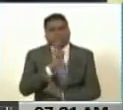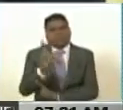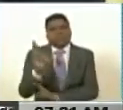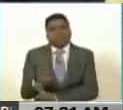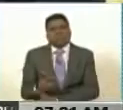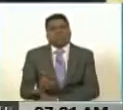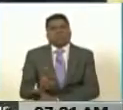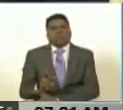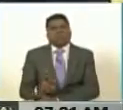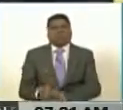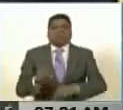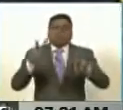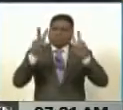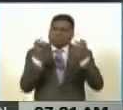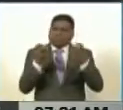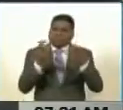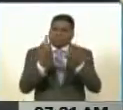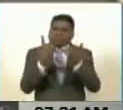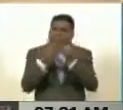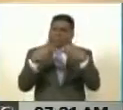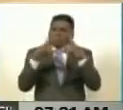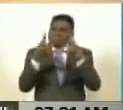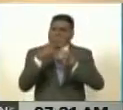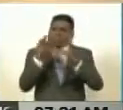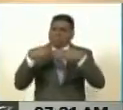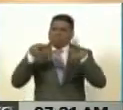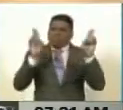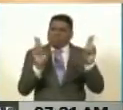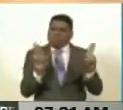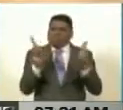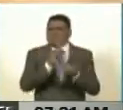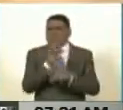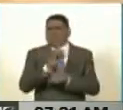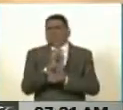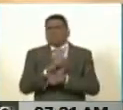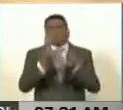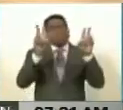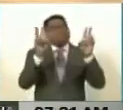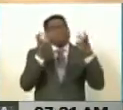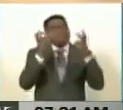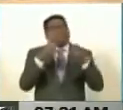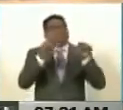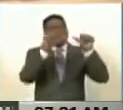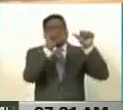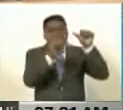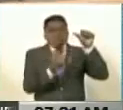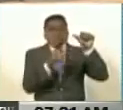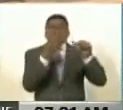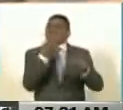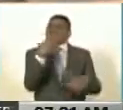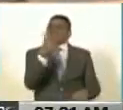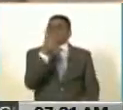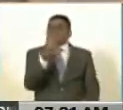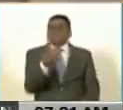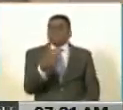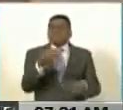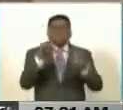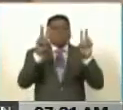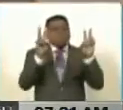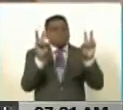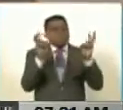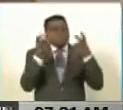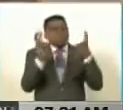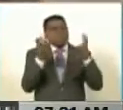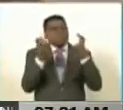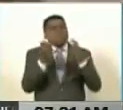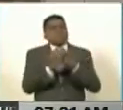Pero el tema de la paz, el tema del diálogo no es coyuntural. Es un tema estructural de la democracia. Es un tema orgánico. Y